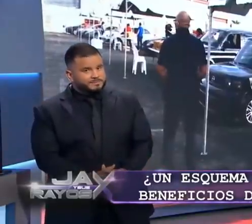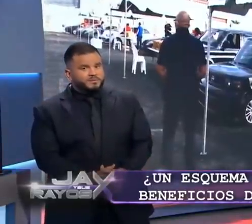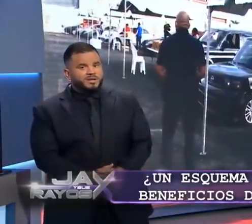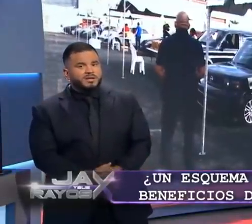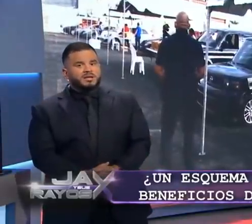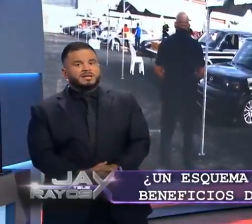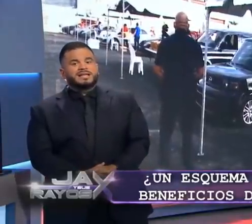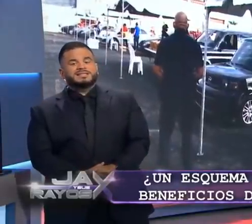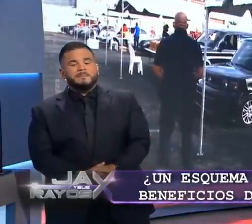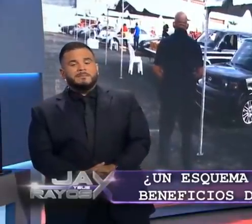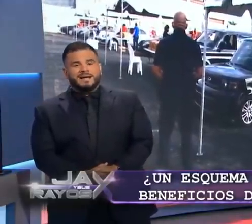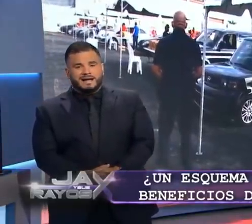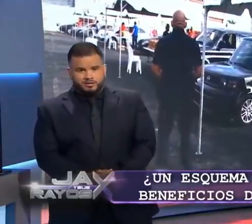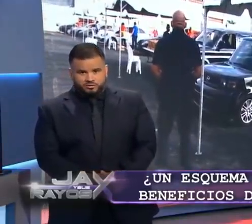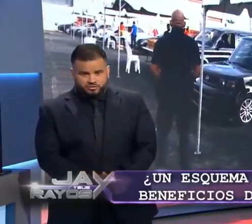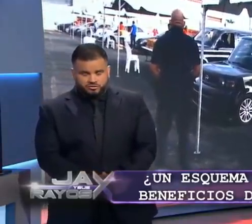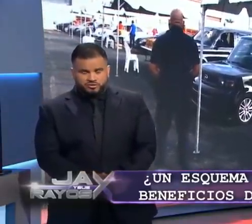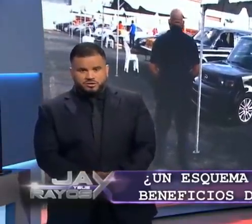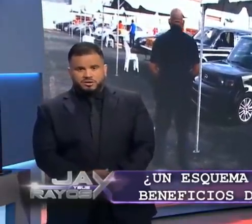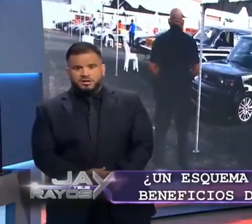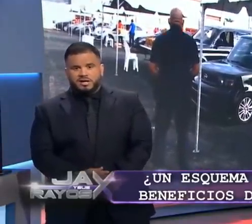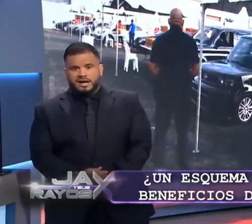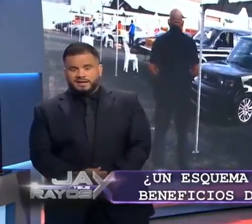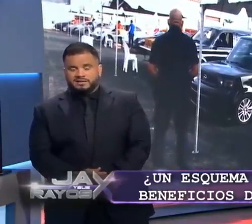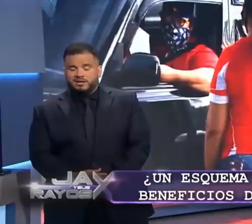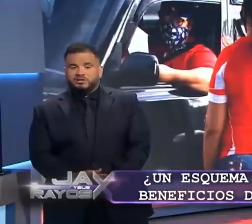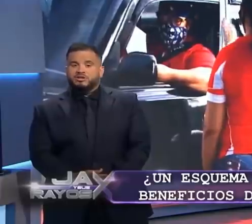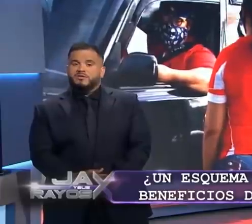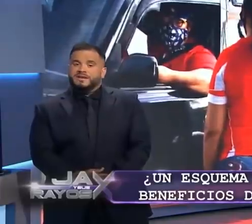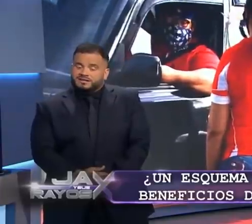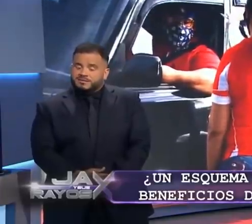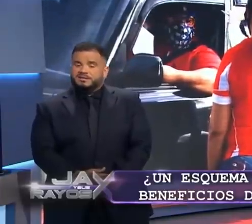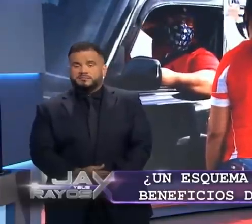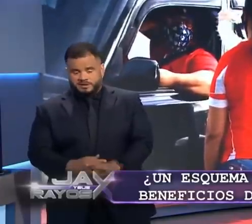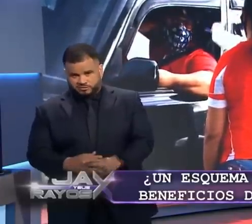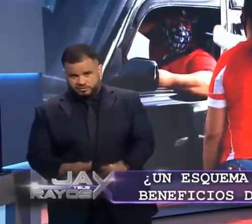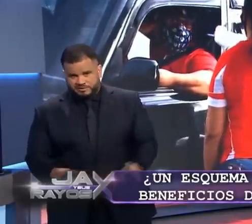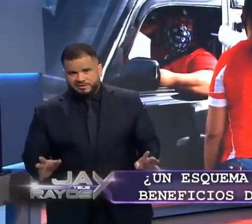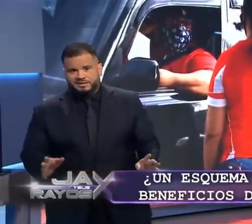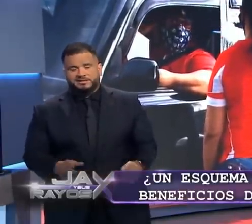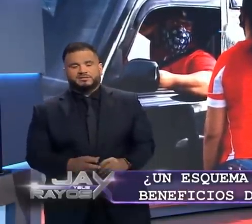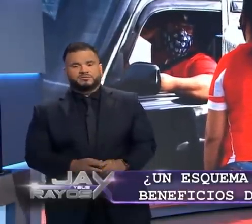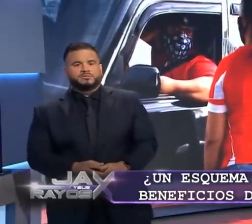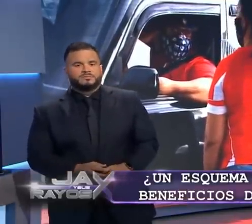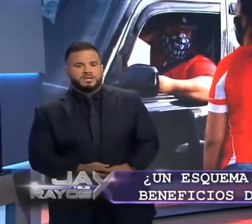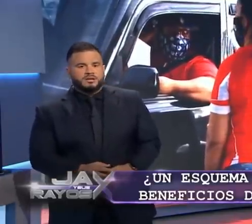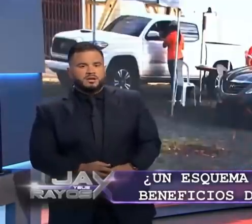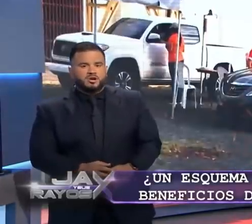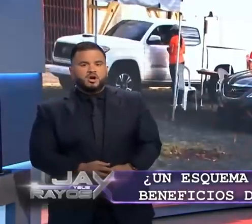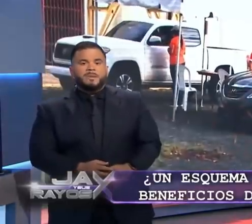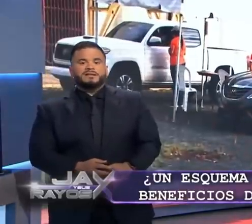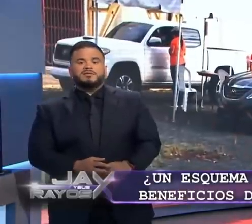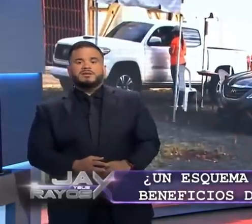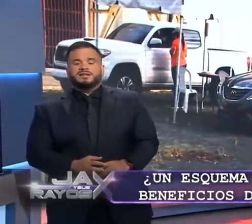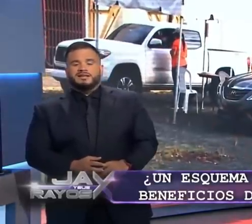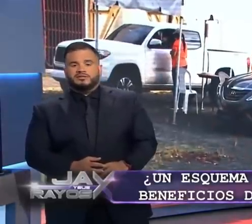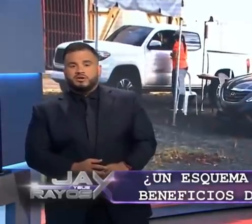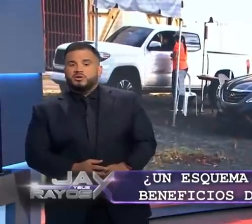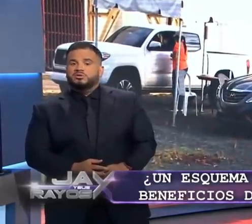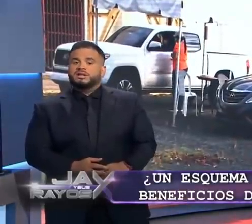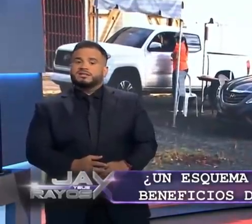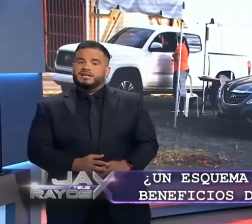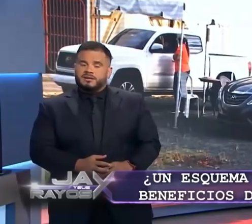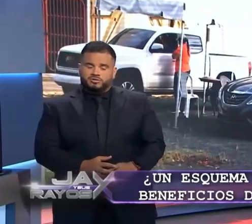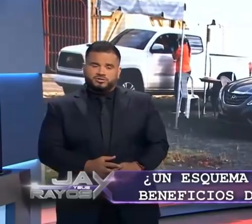serias, de desempleados que han estado siendo víctimas presuntamente de este asunto. Como parte de una